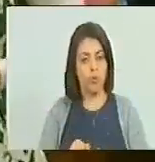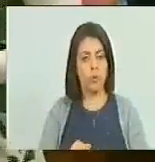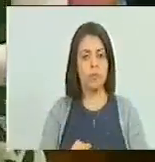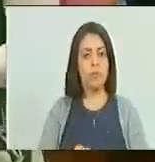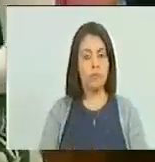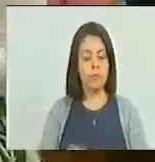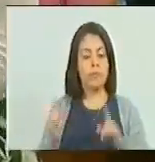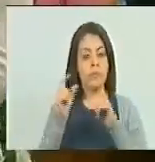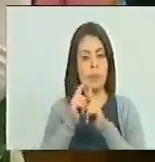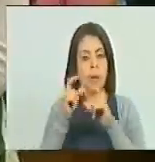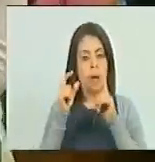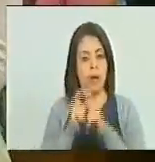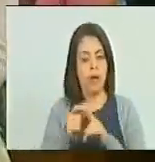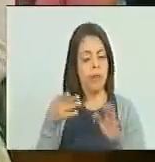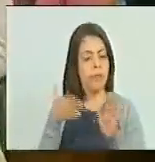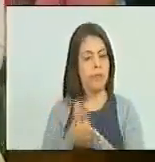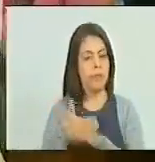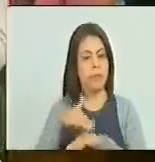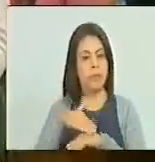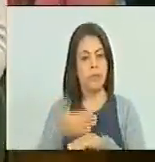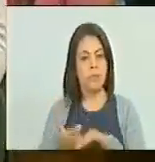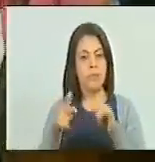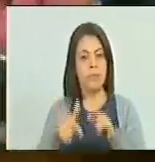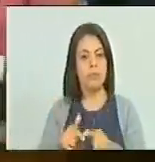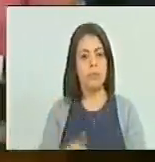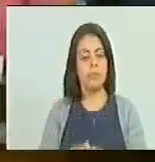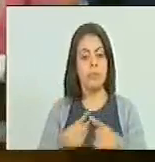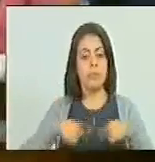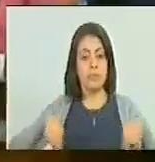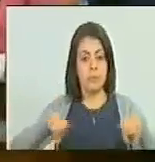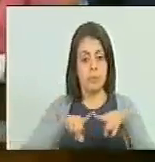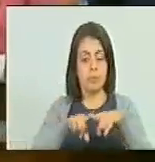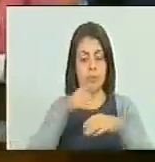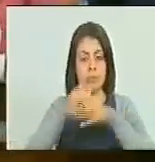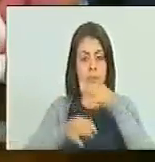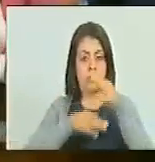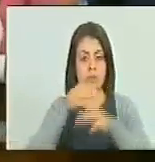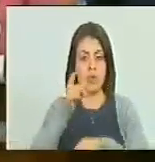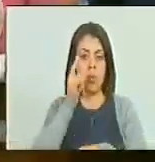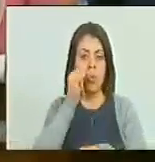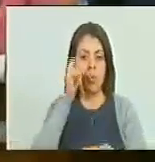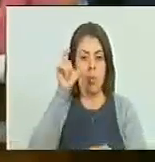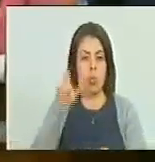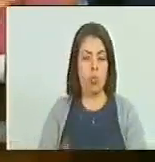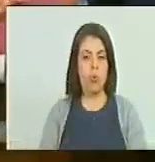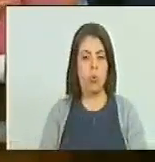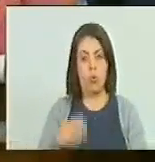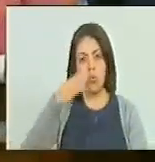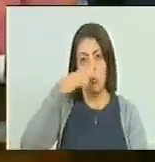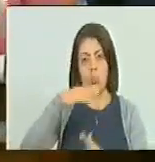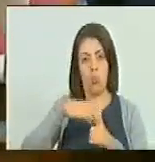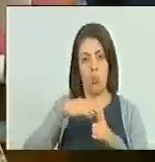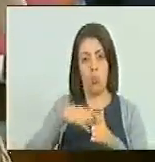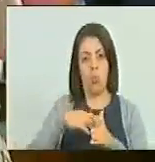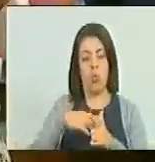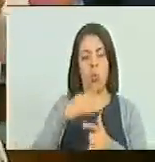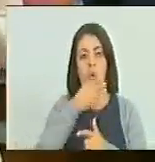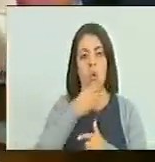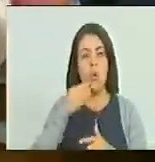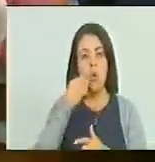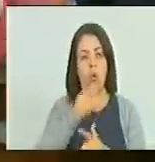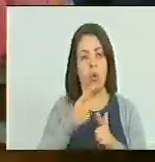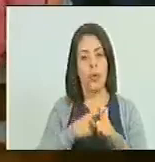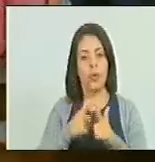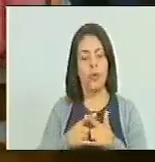toma la palabra a través de este espacio para hablarles de un hombre, de un cumanés, de un joven